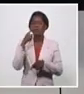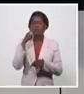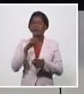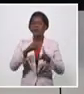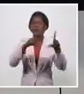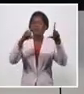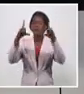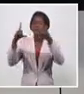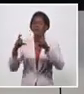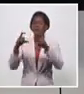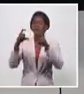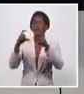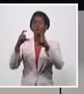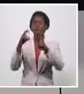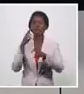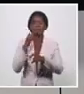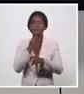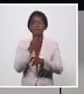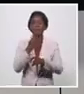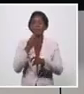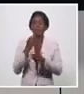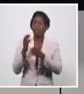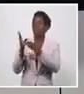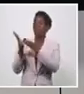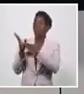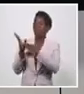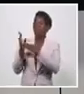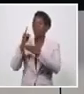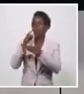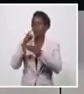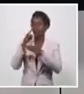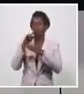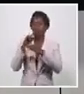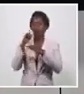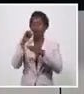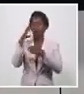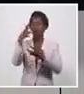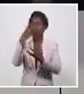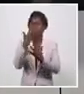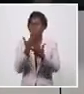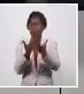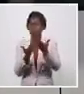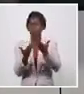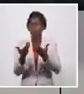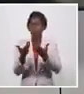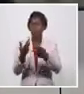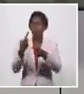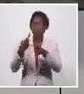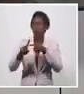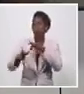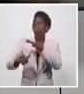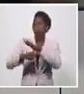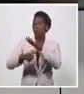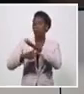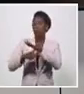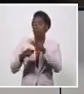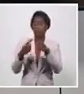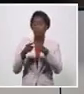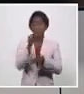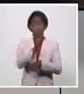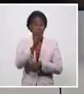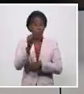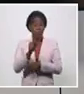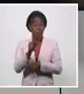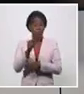para entrever nada más y nada menos que la de George Washington. Aquí se puede ver. Luego, artistas reconocidos que alcanzaron